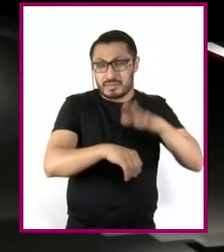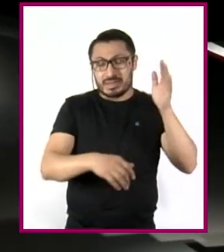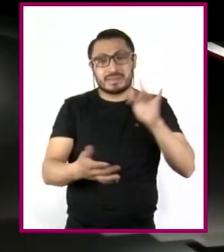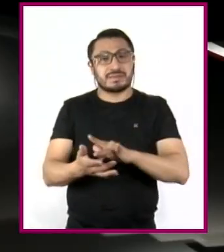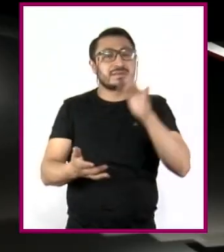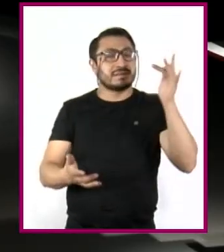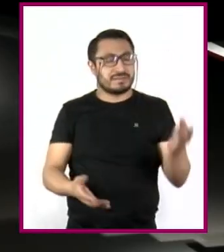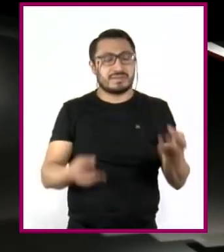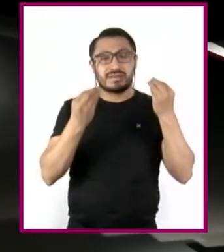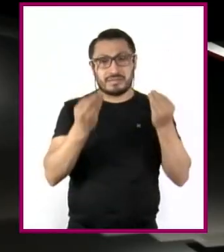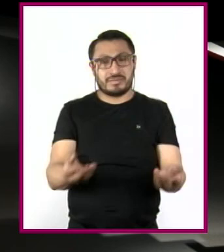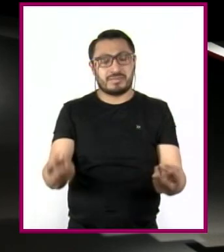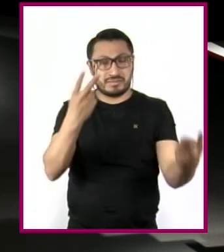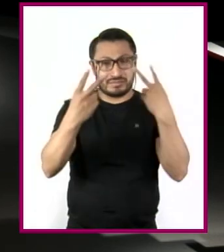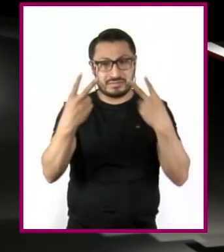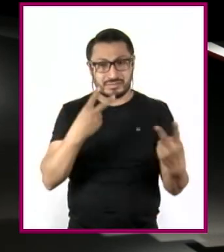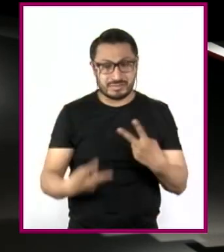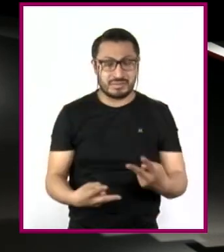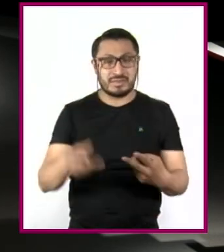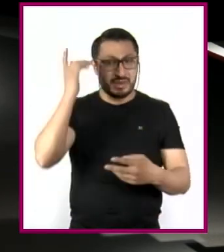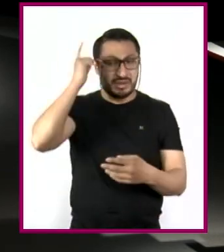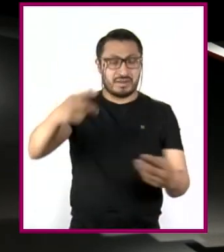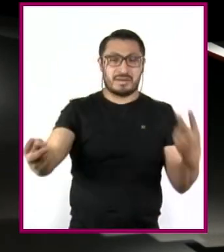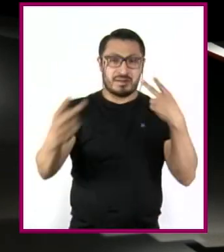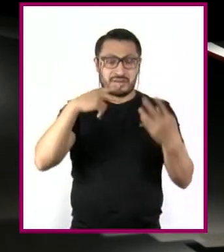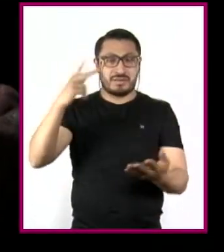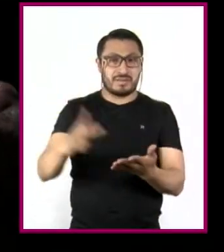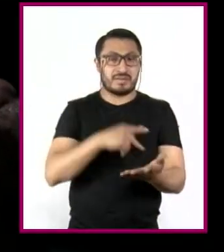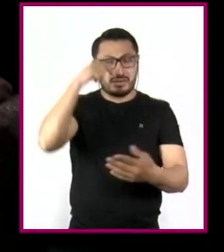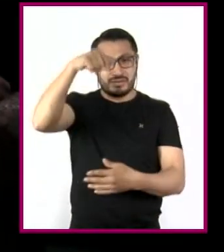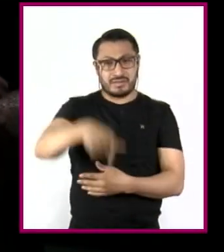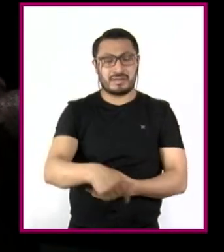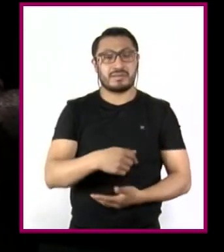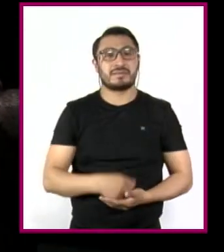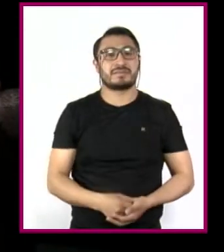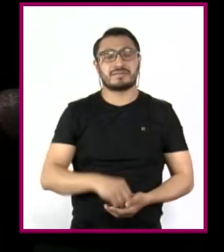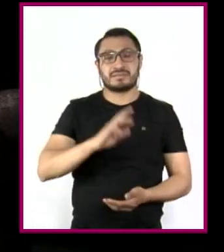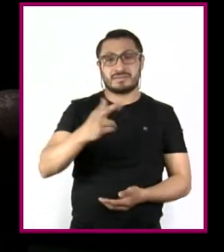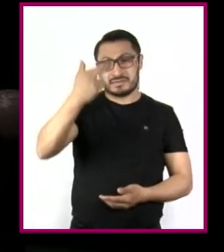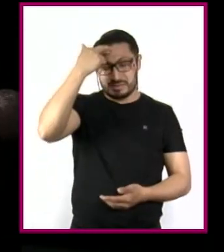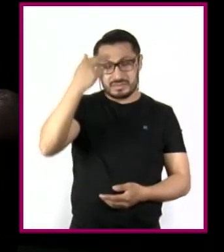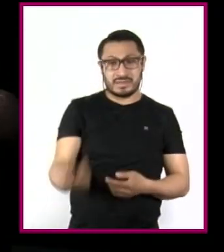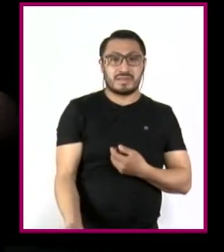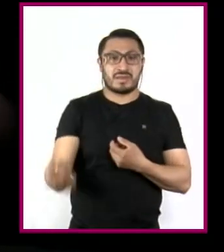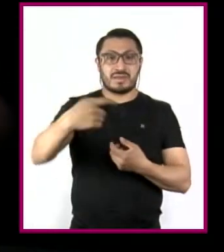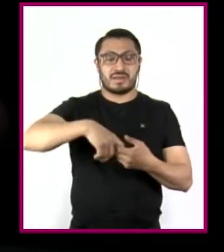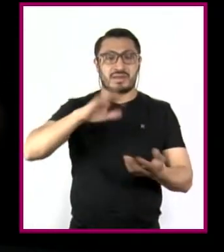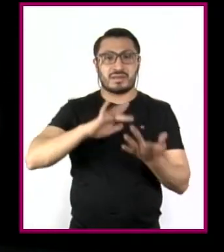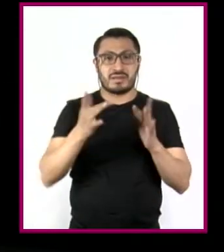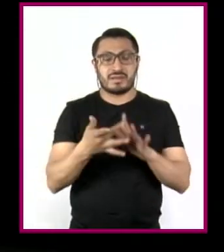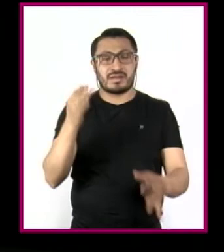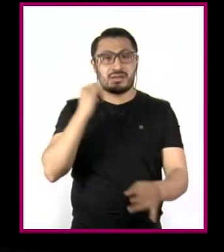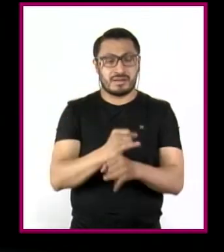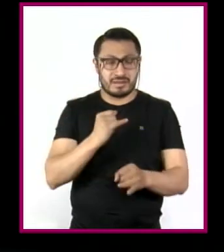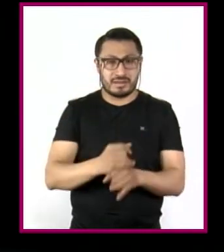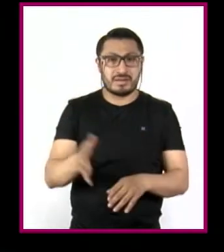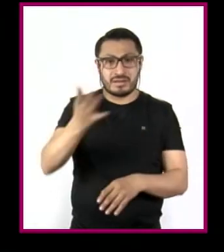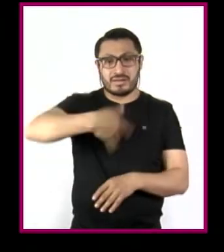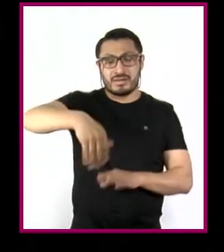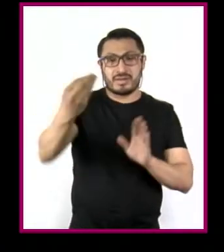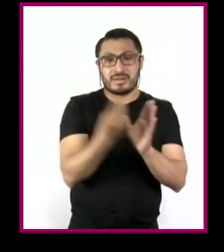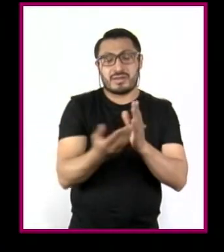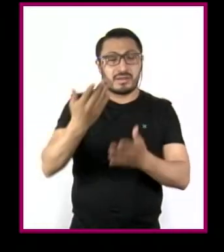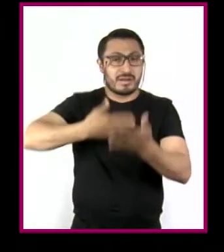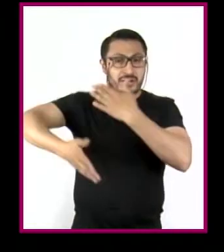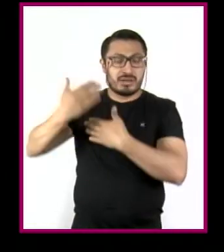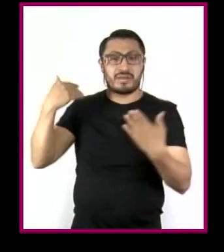agradezco enormemente su compañía y espero verlos pronto por aquí. No olviden unirse a nuestras redes y buscar los programas anteriores